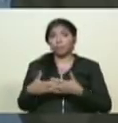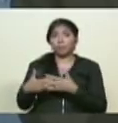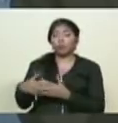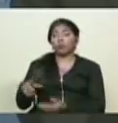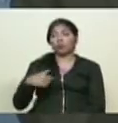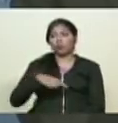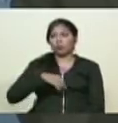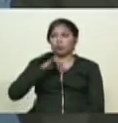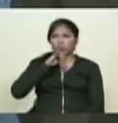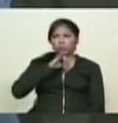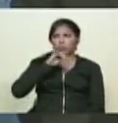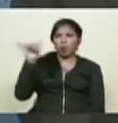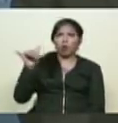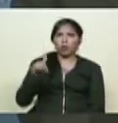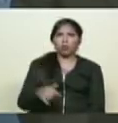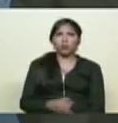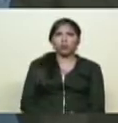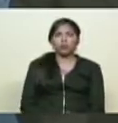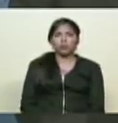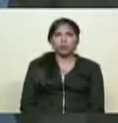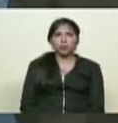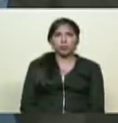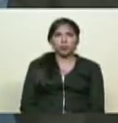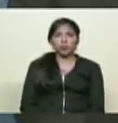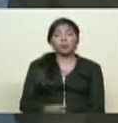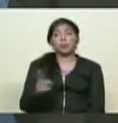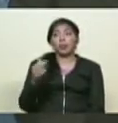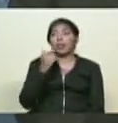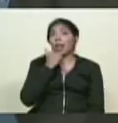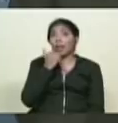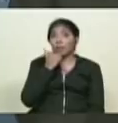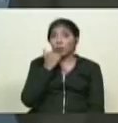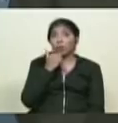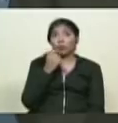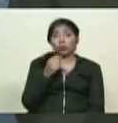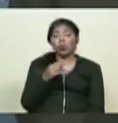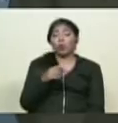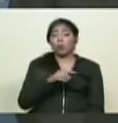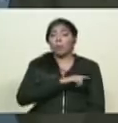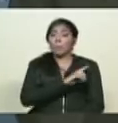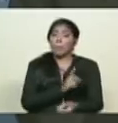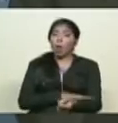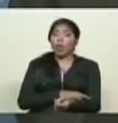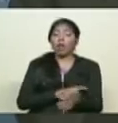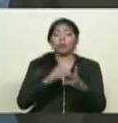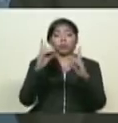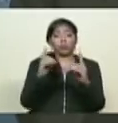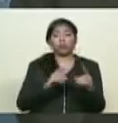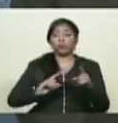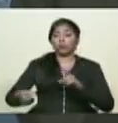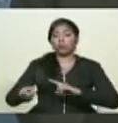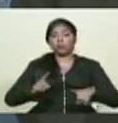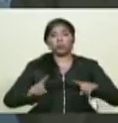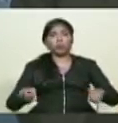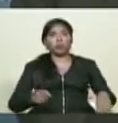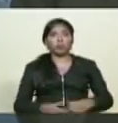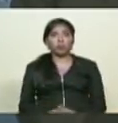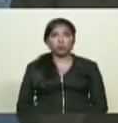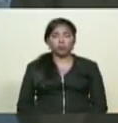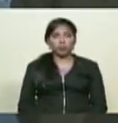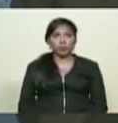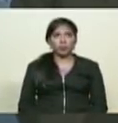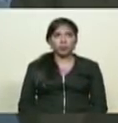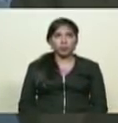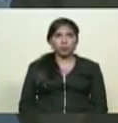del consejo de seguridad que en abuse de sus prerrogativas y poder para tratar de imponer su agenda geopolítica